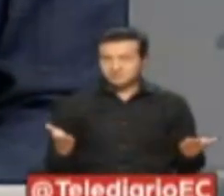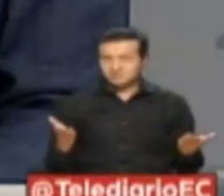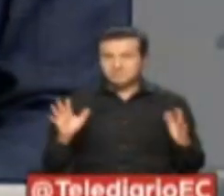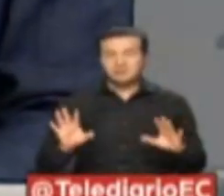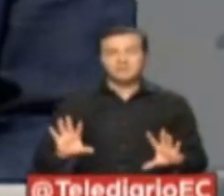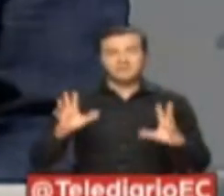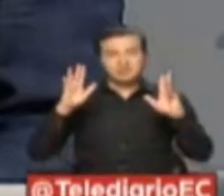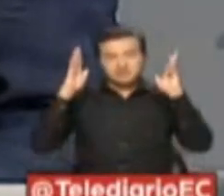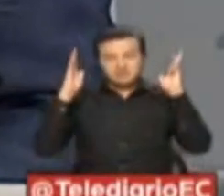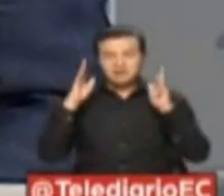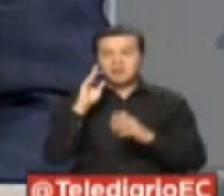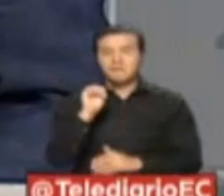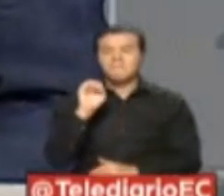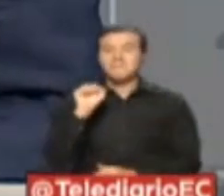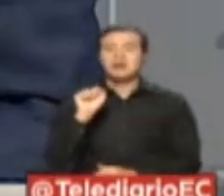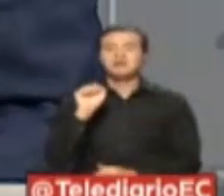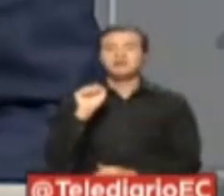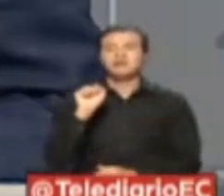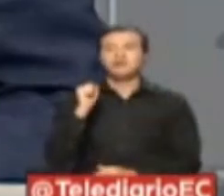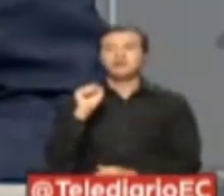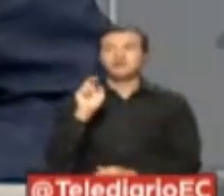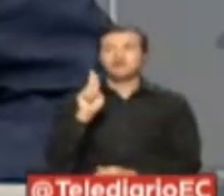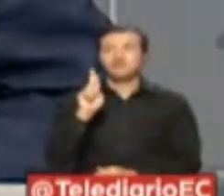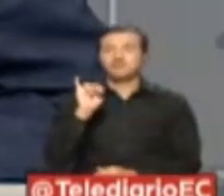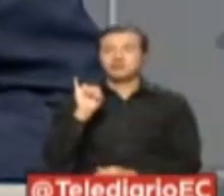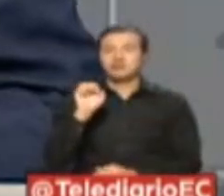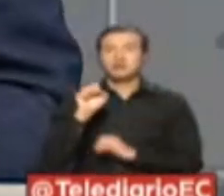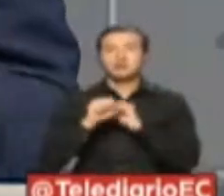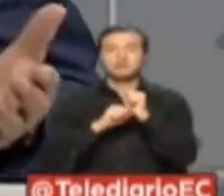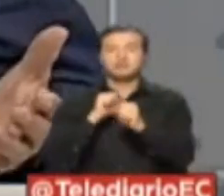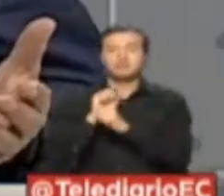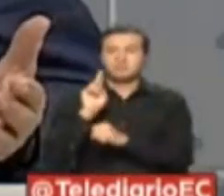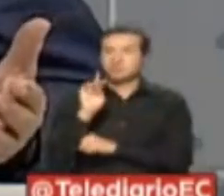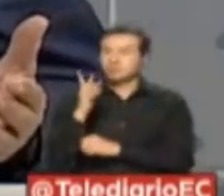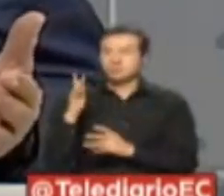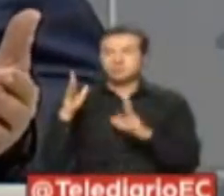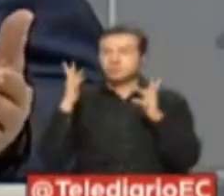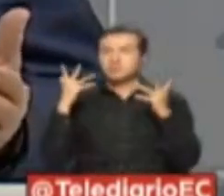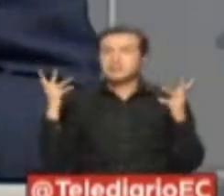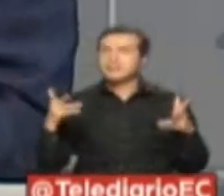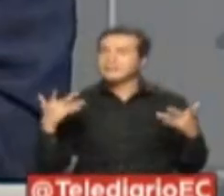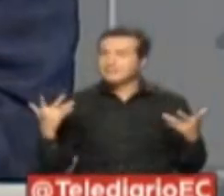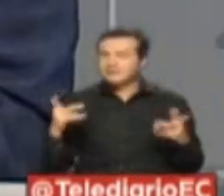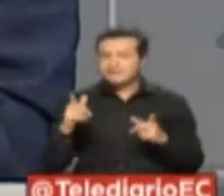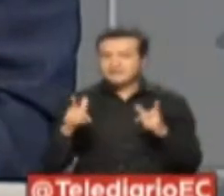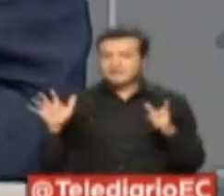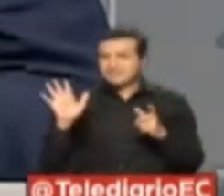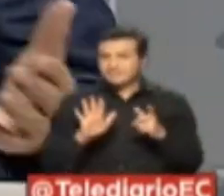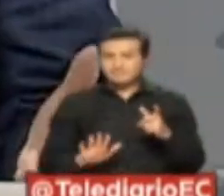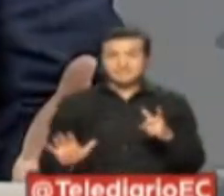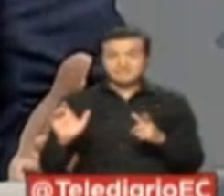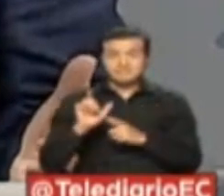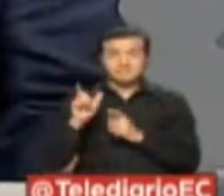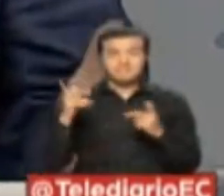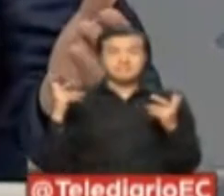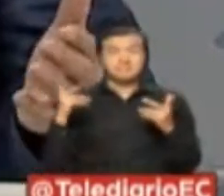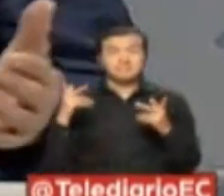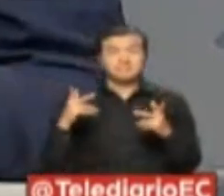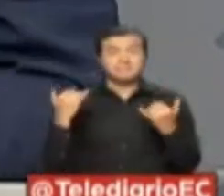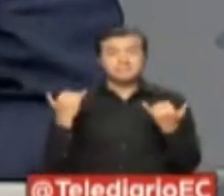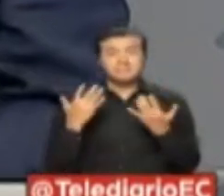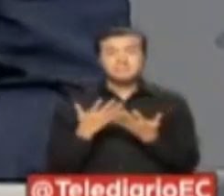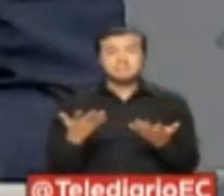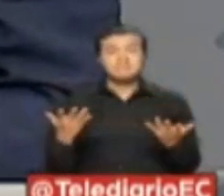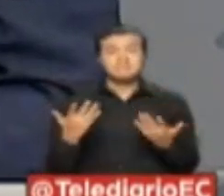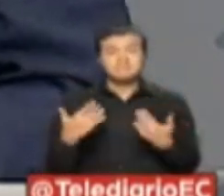festival matsuri 2018 que ofrece este festival a los ecuatorianos y a quienes este fin de